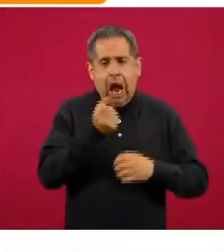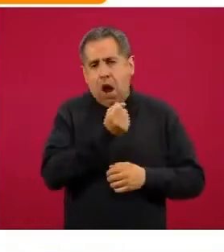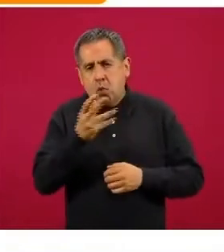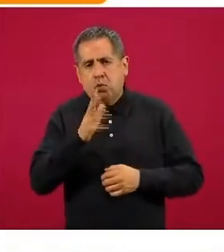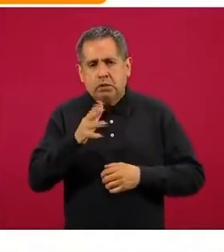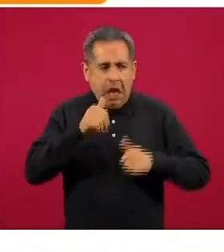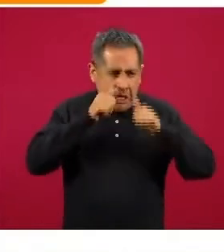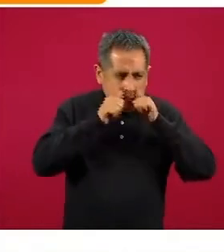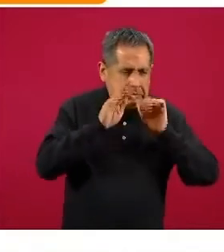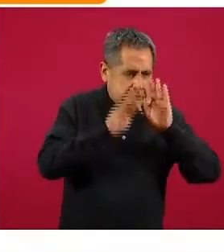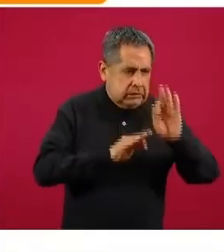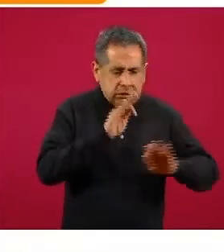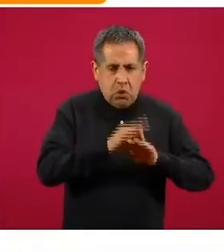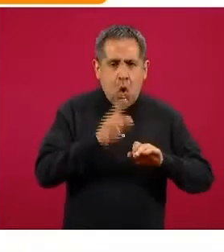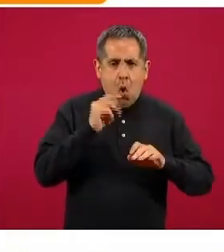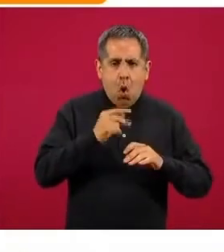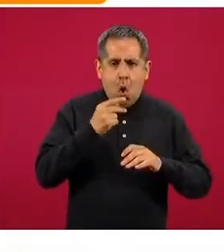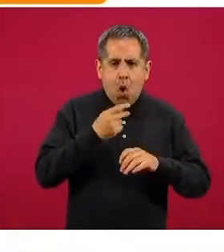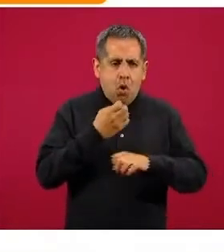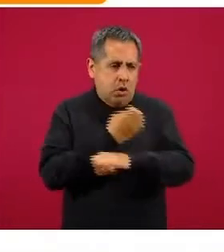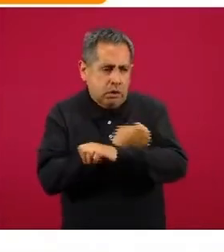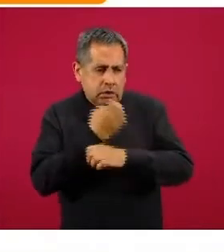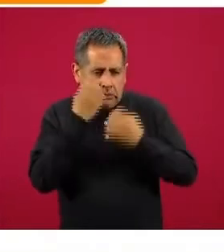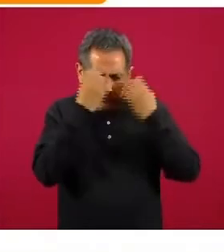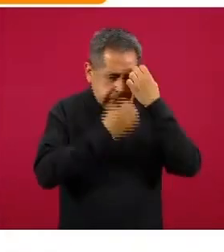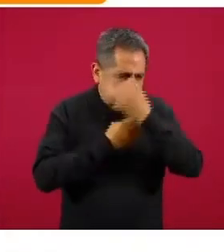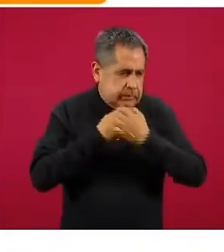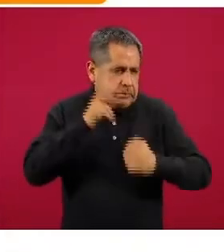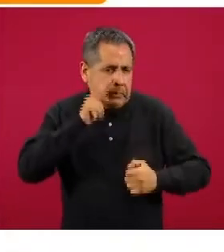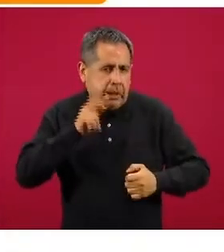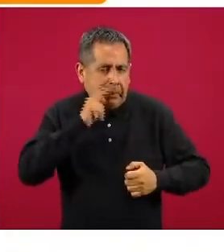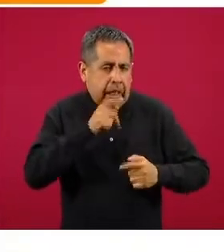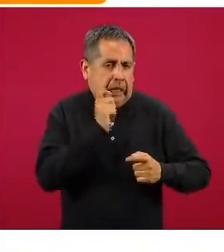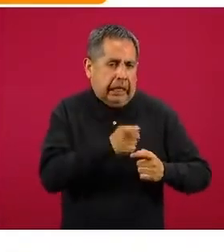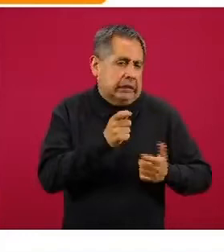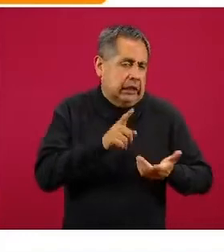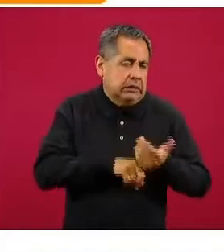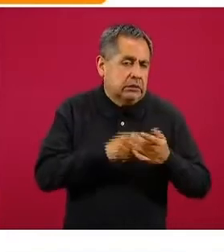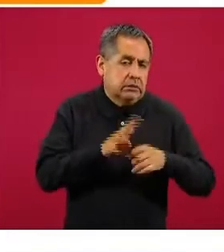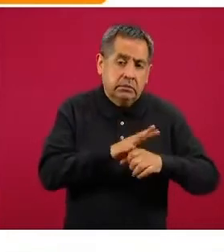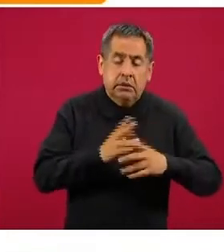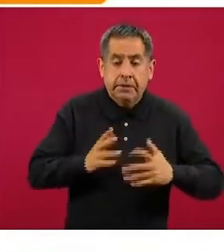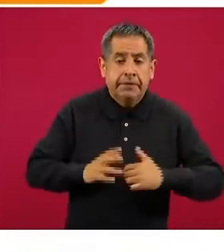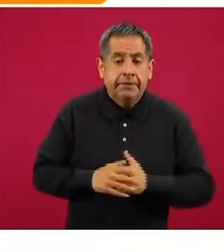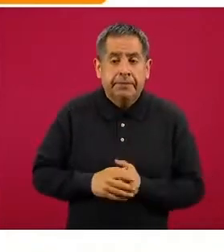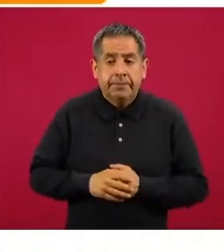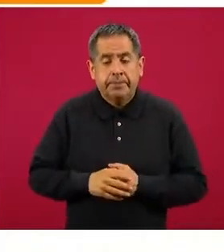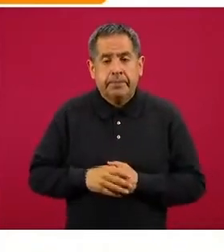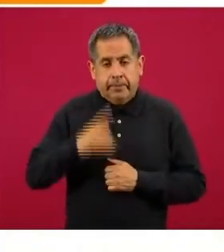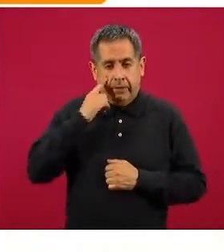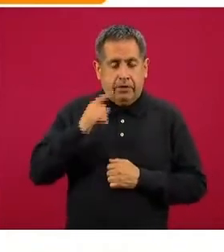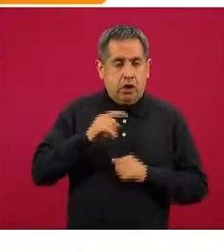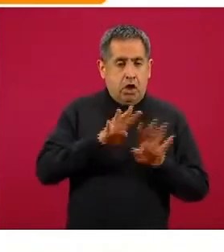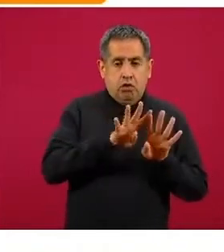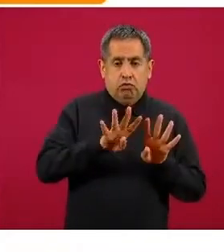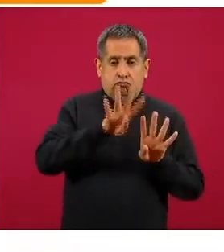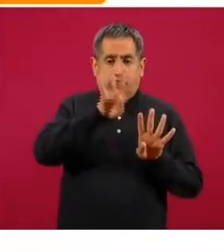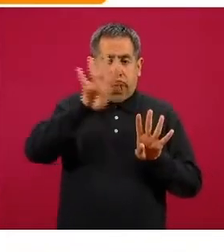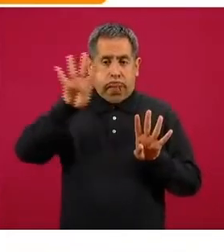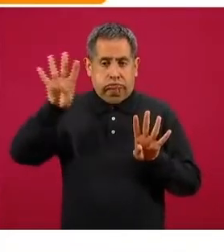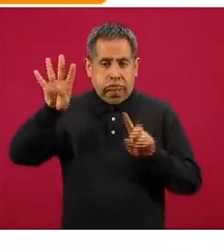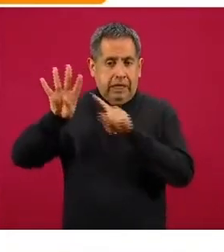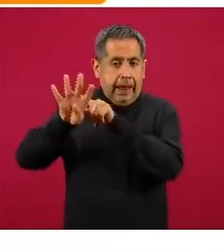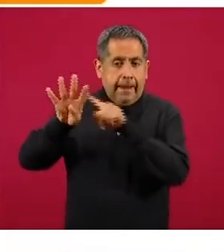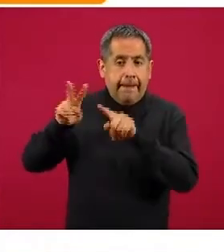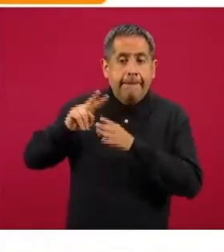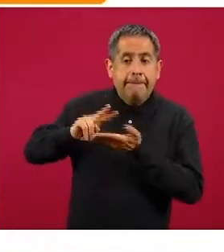médica como de estudio, seguimiento de la enfermedad. Como siempre lo comentamos, en las barras de color verde están